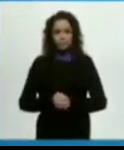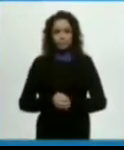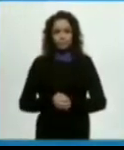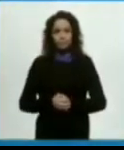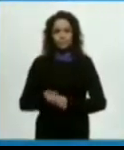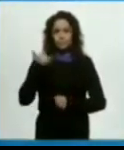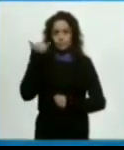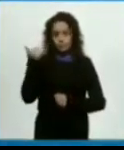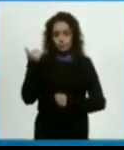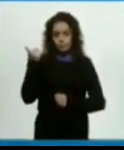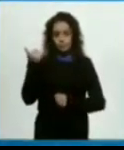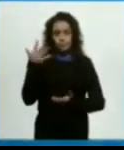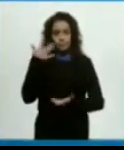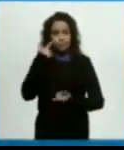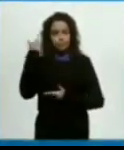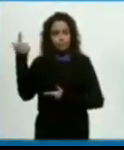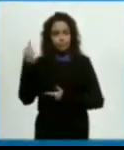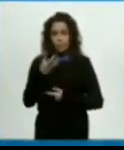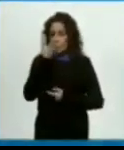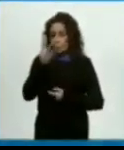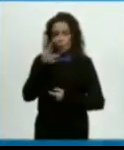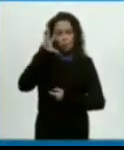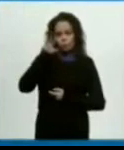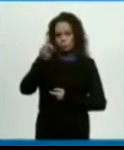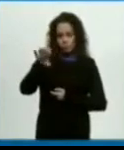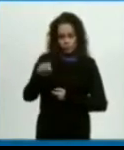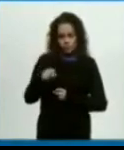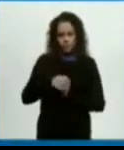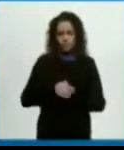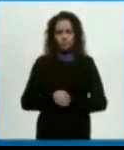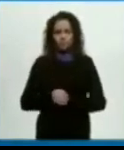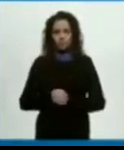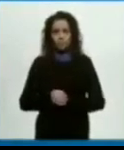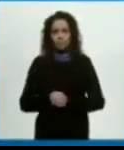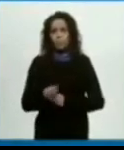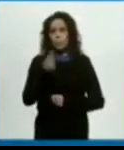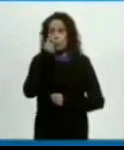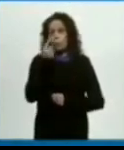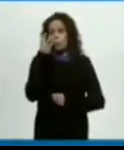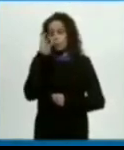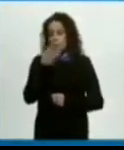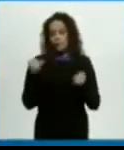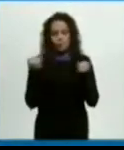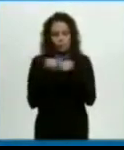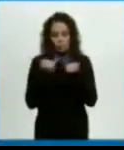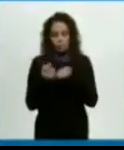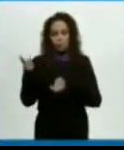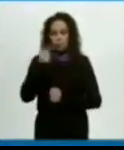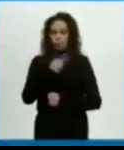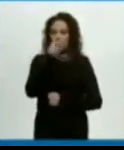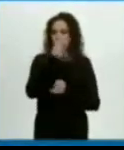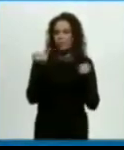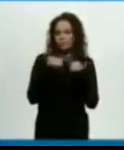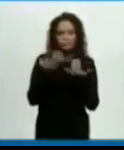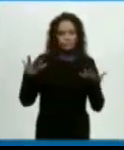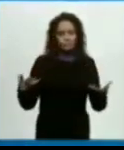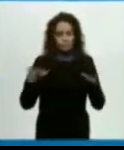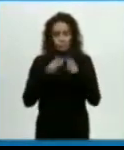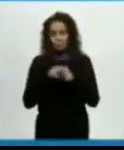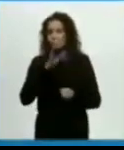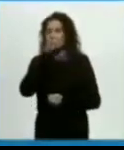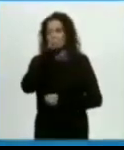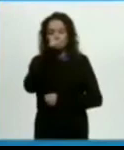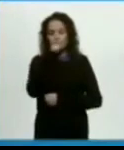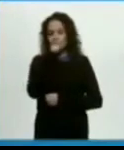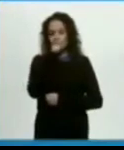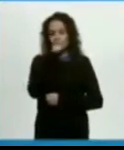son, no son cuatro y además nada más tengo tres iguales y acá otras dos igual, entonces no puedo juntar cuatro